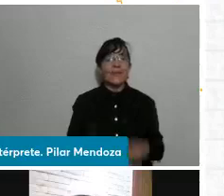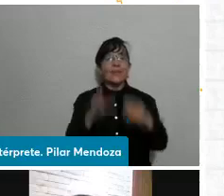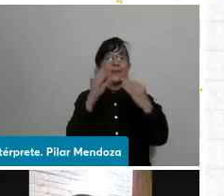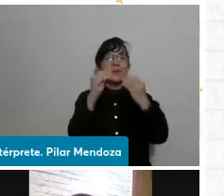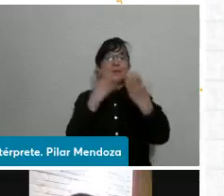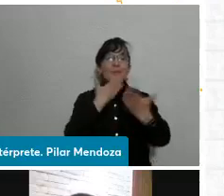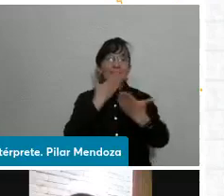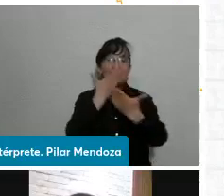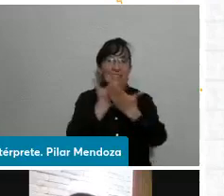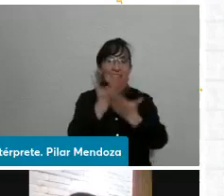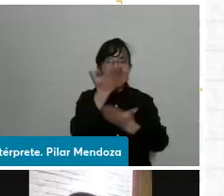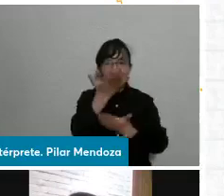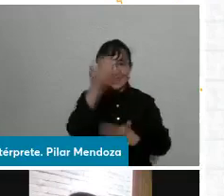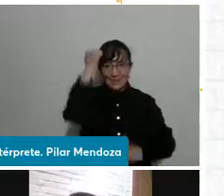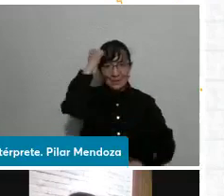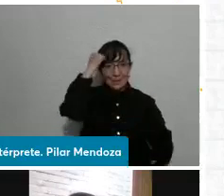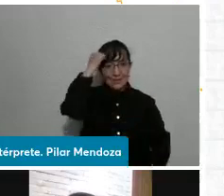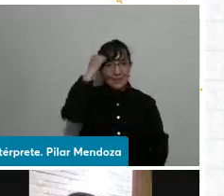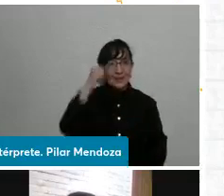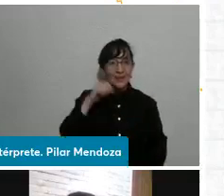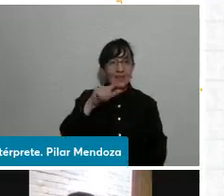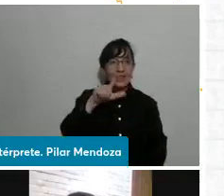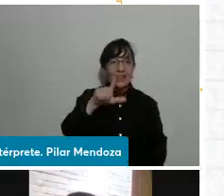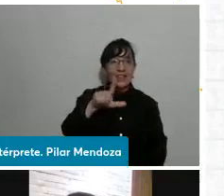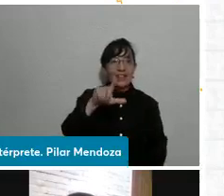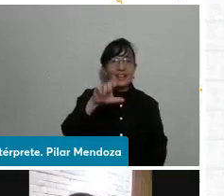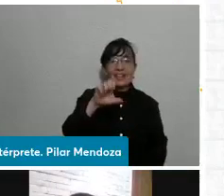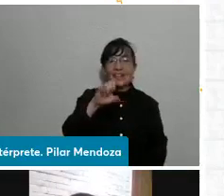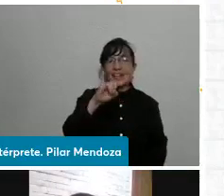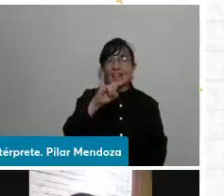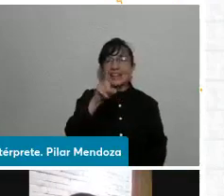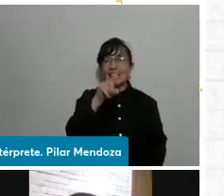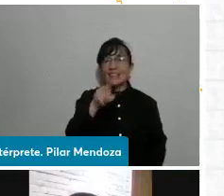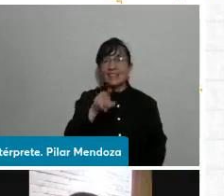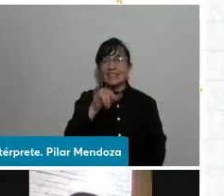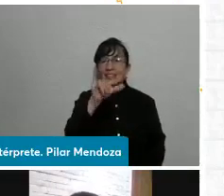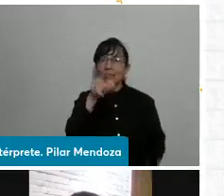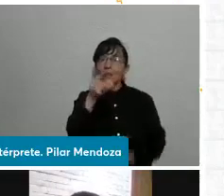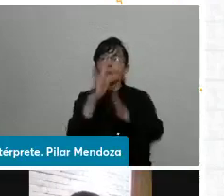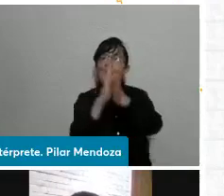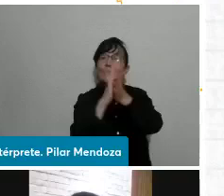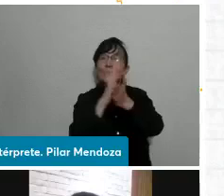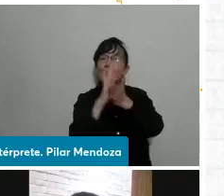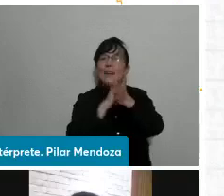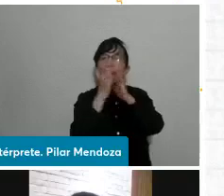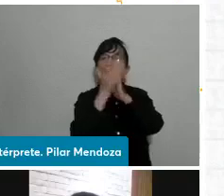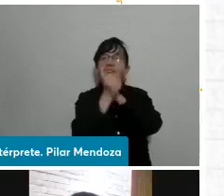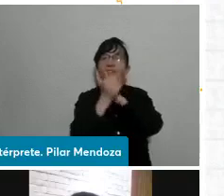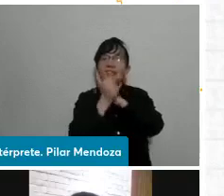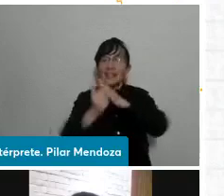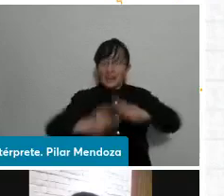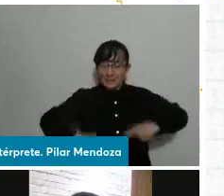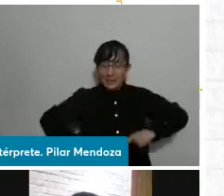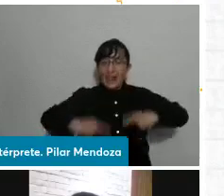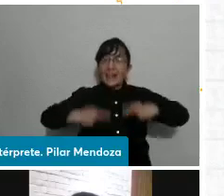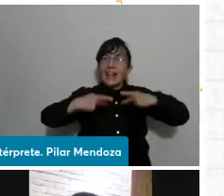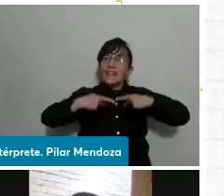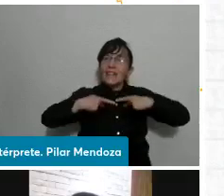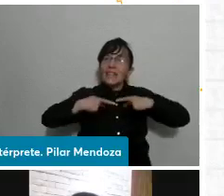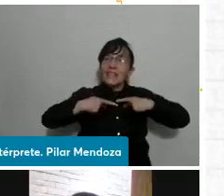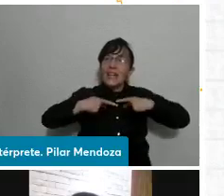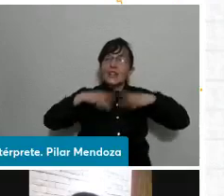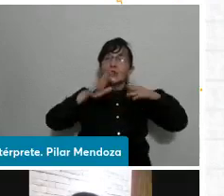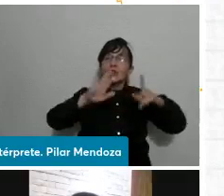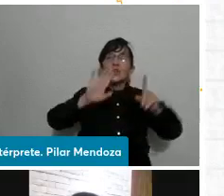Muchísimas gracias, profe Lacy, que nos habla de habilidades para la vida, habilidades socioemocionales, habilidades